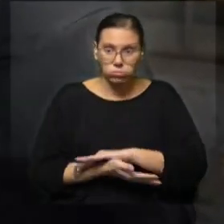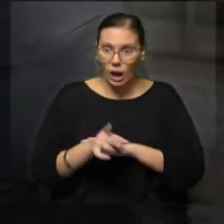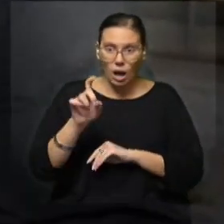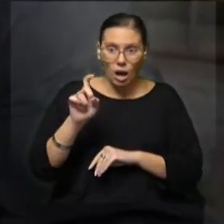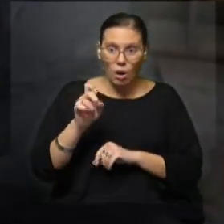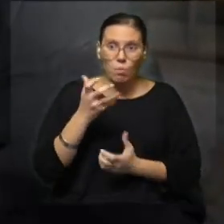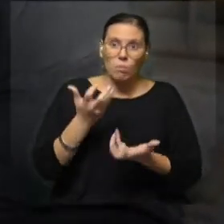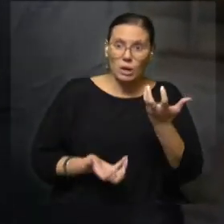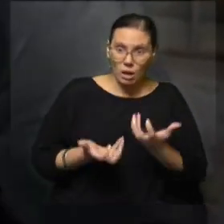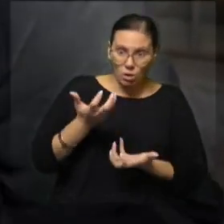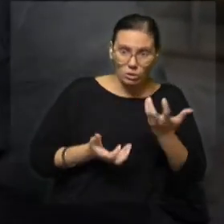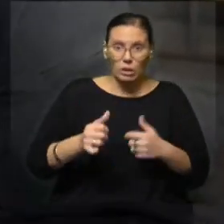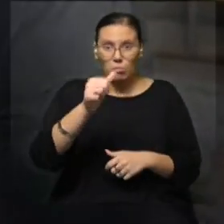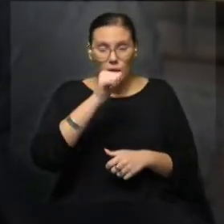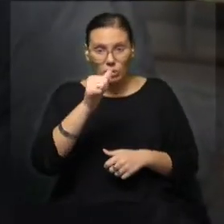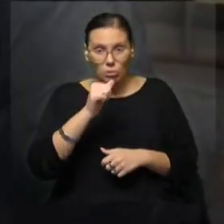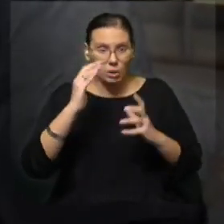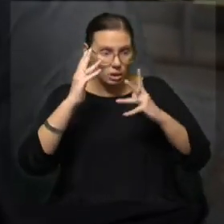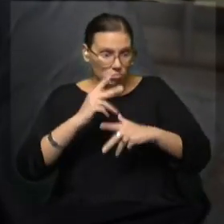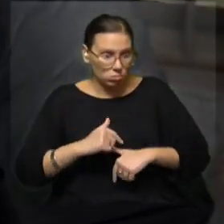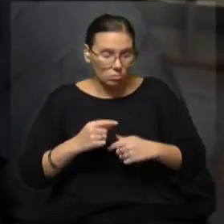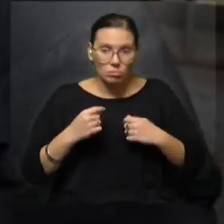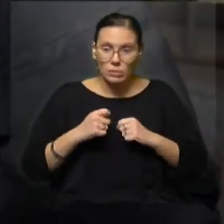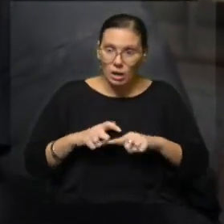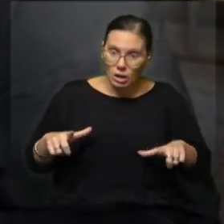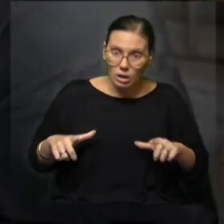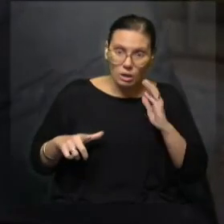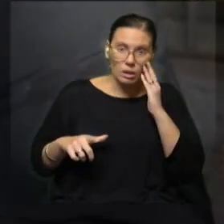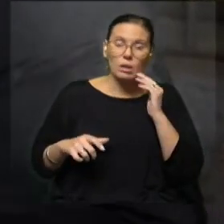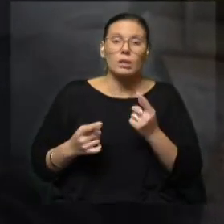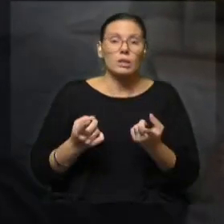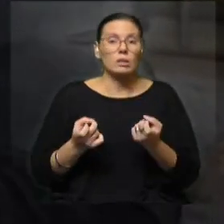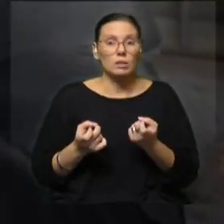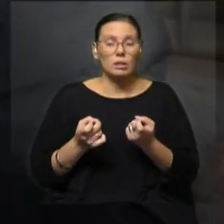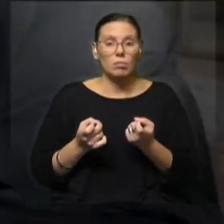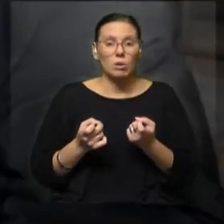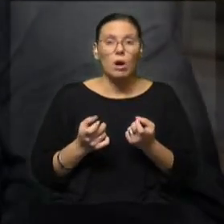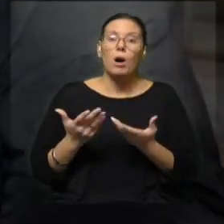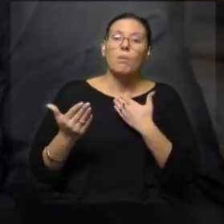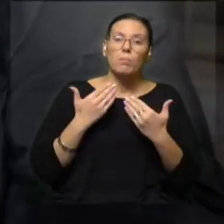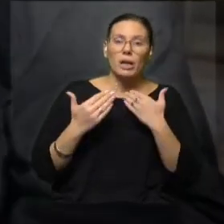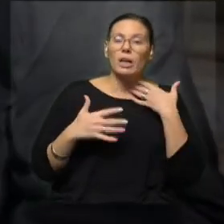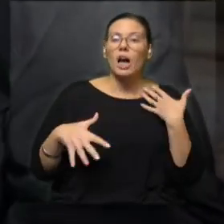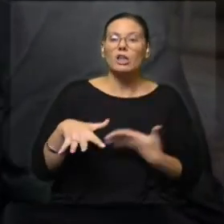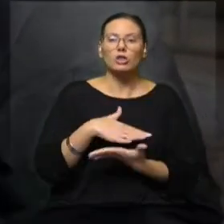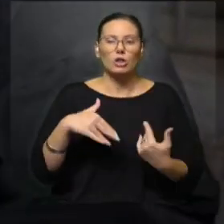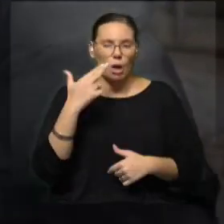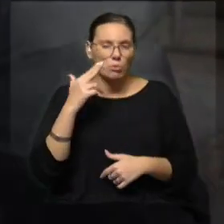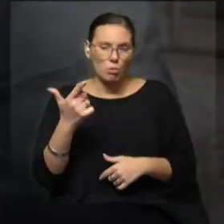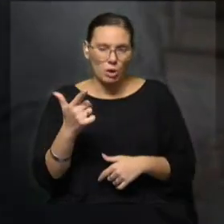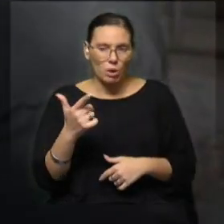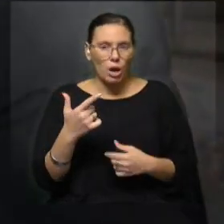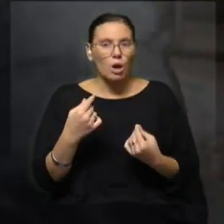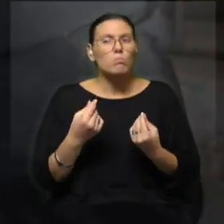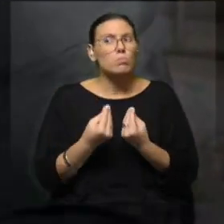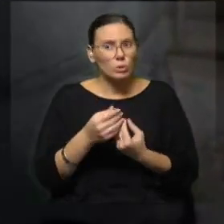para cocinar, para beber, para higienizarnos, y necesitamos, aunque parezca que en esta zona no hay problemas, hay un montón